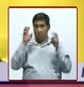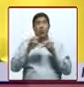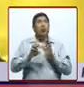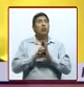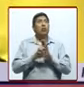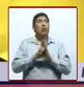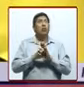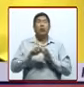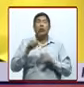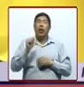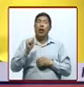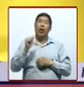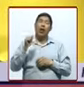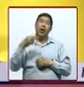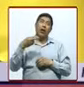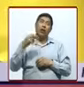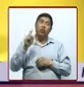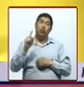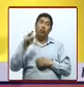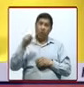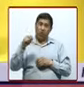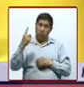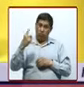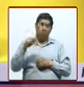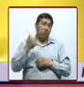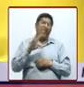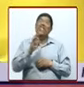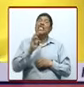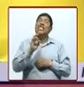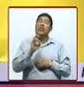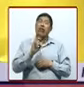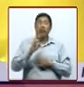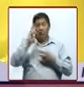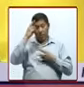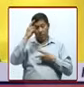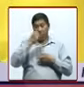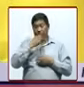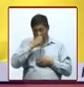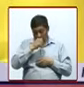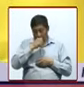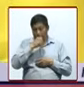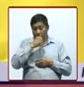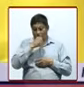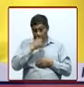el caso de influenza H1N1 tenemos 17. Con respecto al virus sincitial respiratorio,